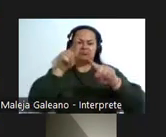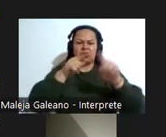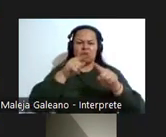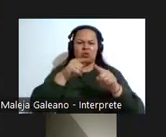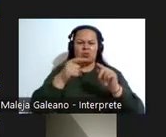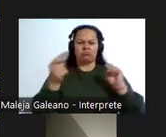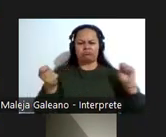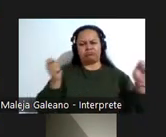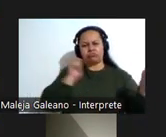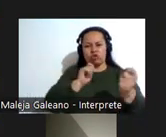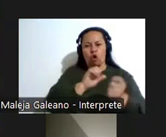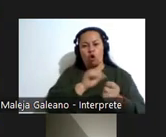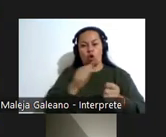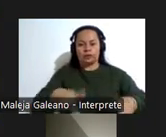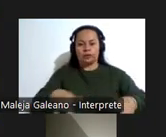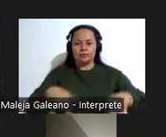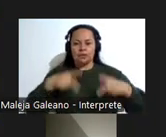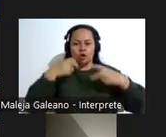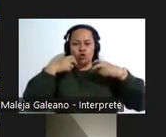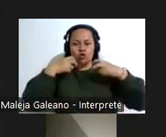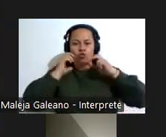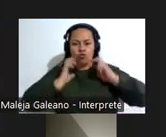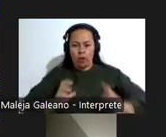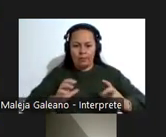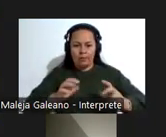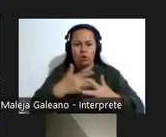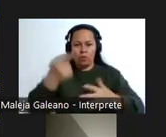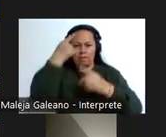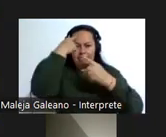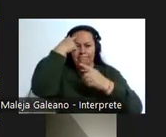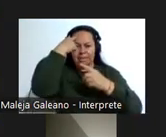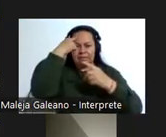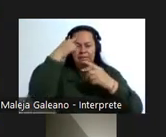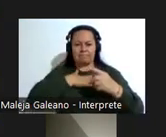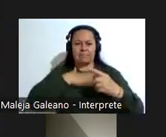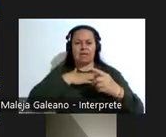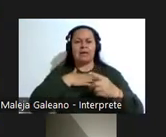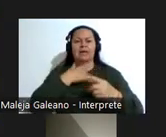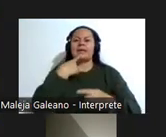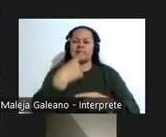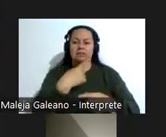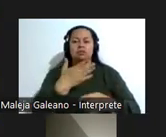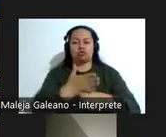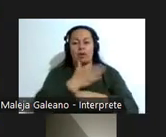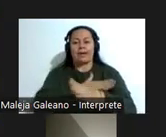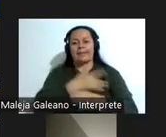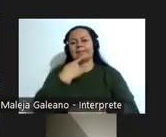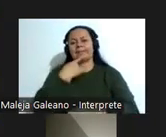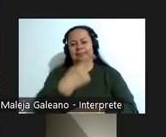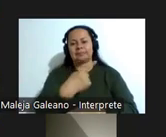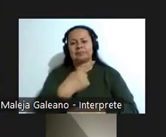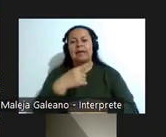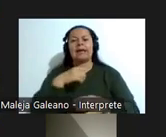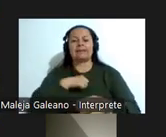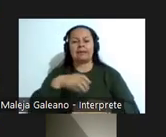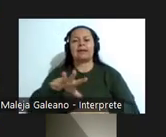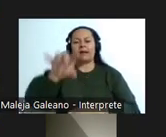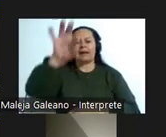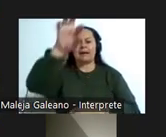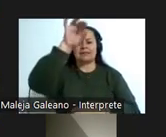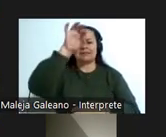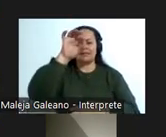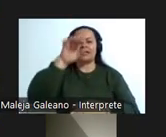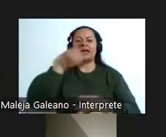experiencia, piensan en mí, por ejemplo, cuando les decía que tuve cáncer, entonces seguramente los saberes que encarno